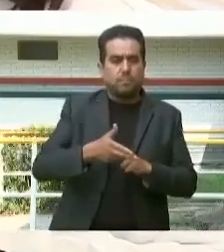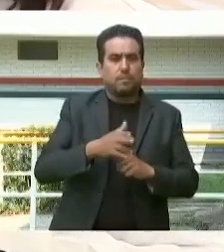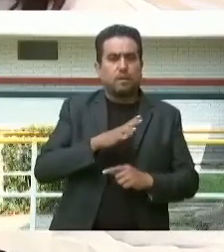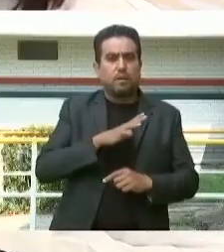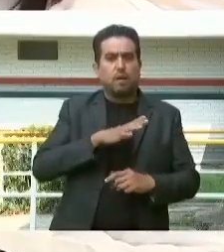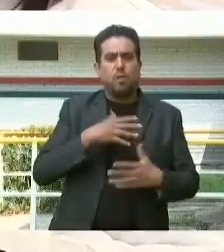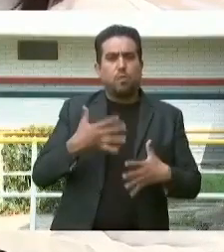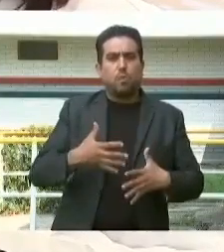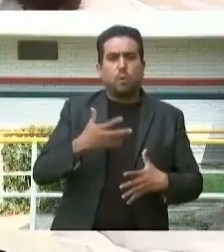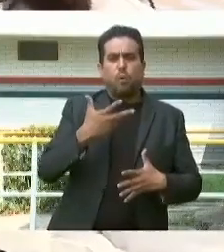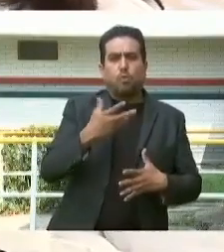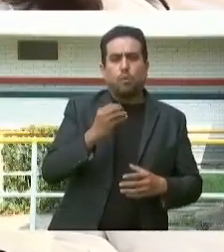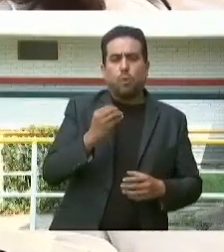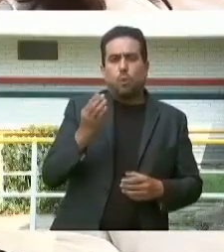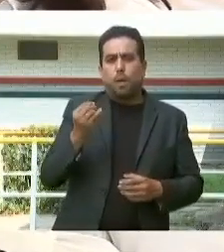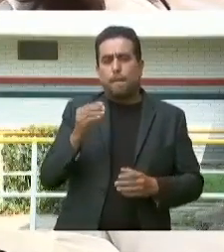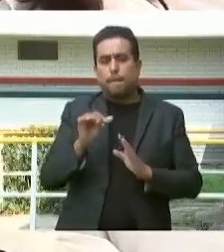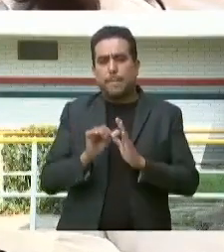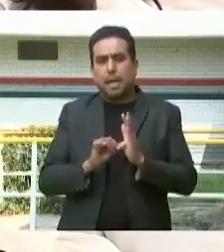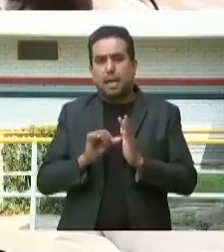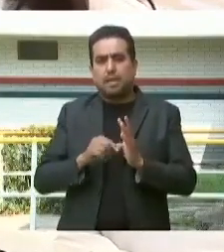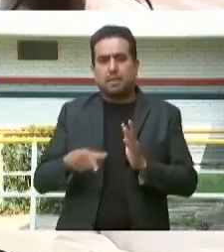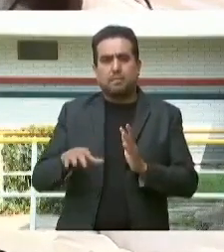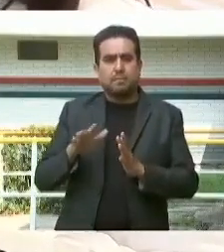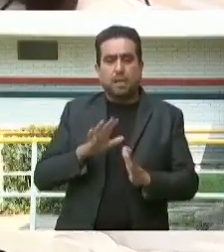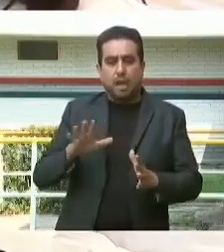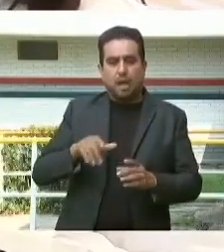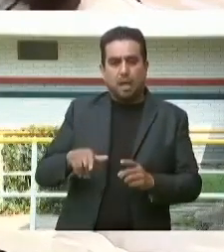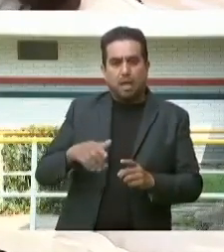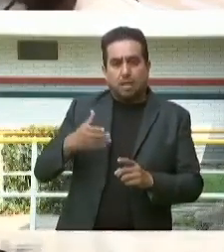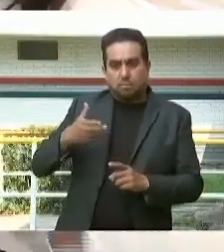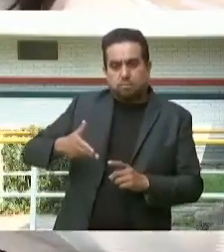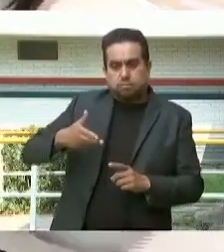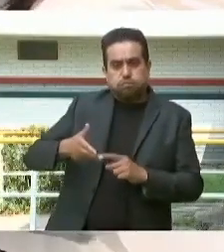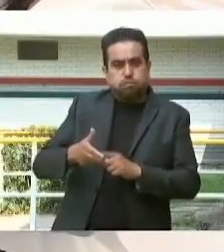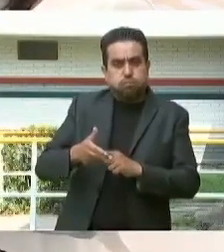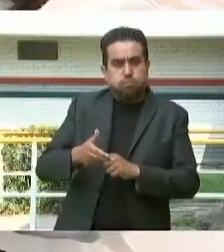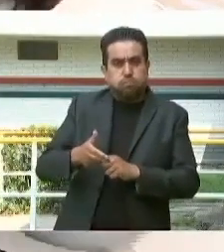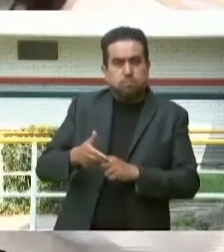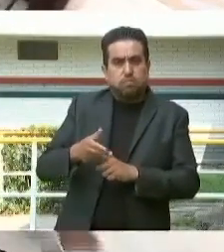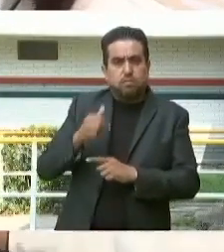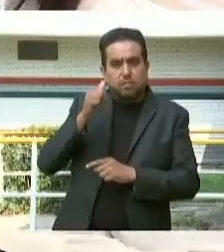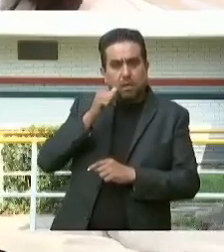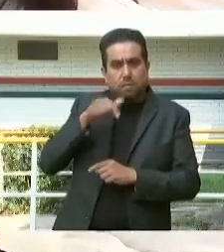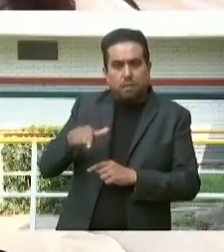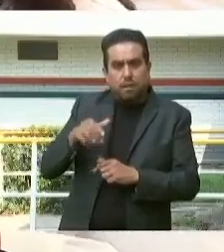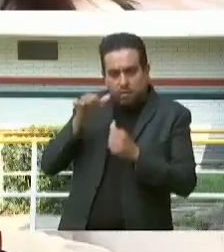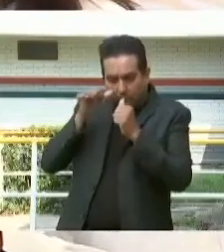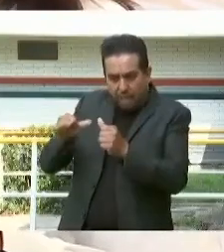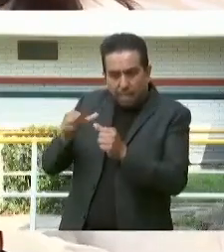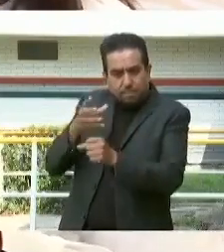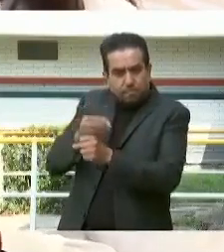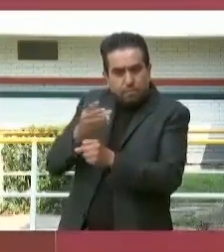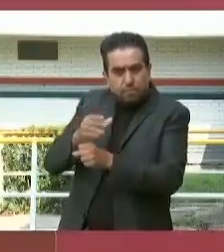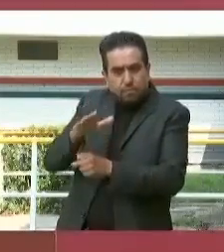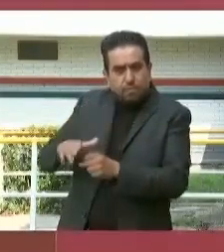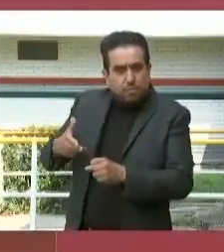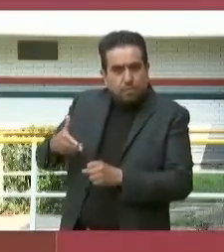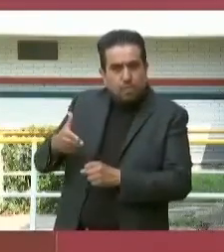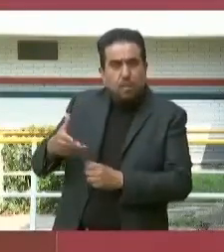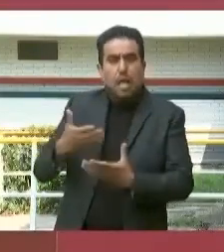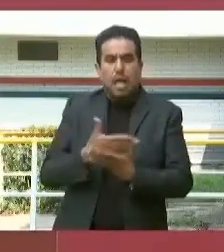ocho nueve meses fuera y que se ha estado prácticamente atendiendo todo el tren si la siguiente